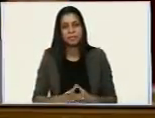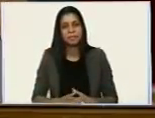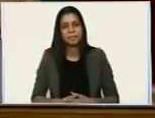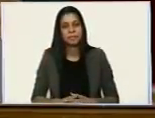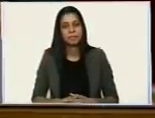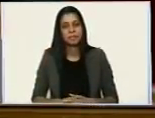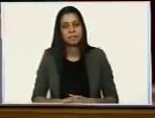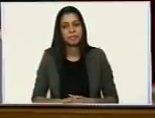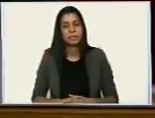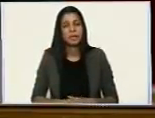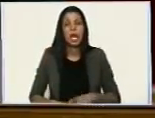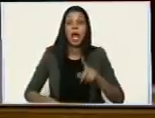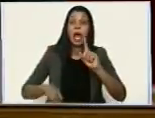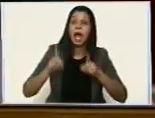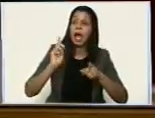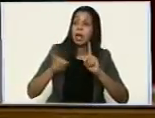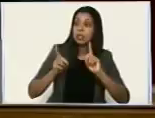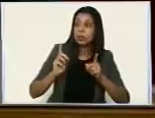algunos compañeros